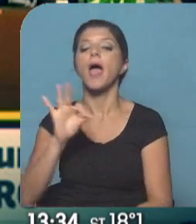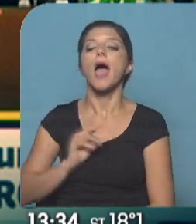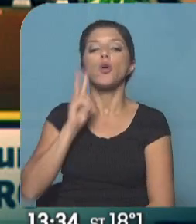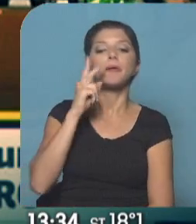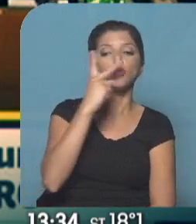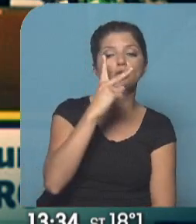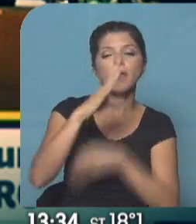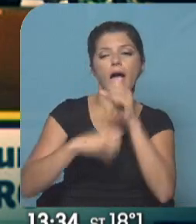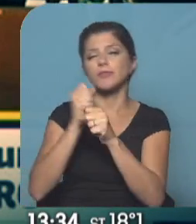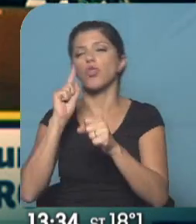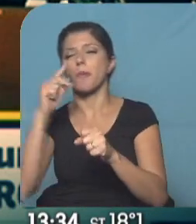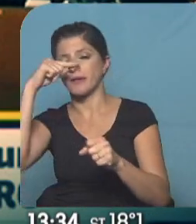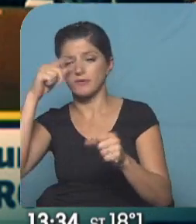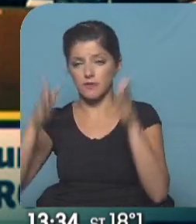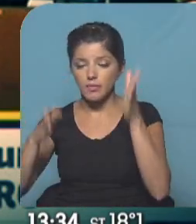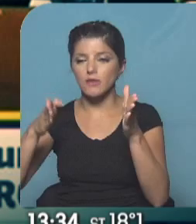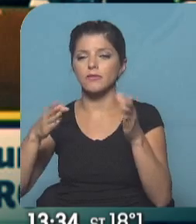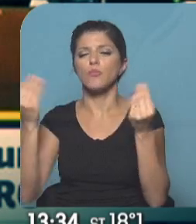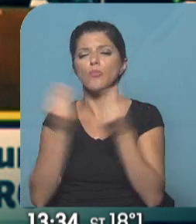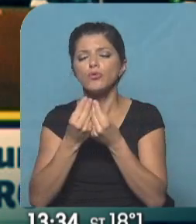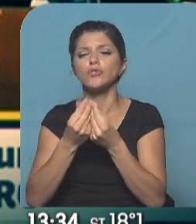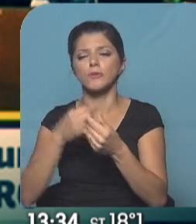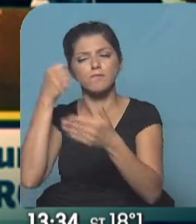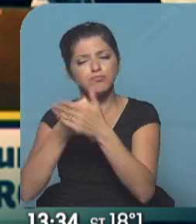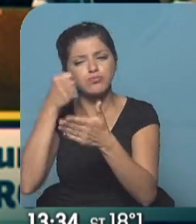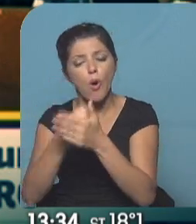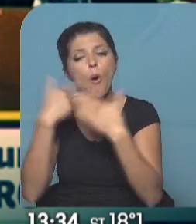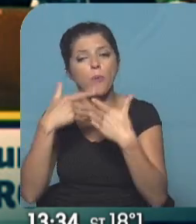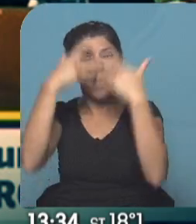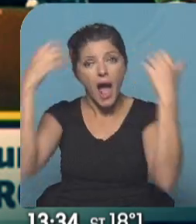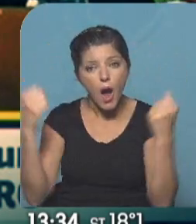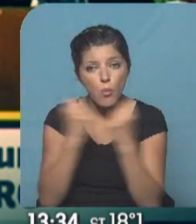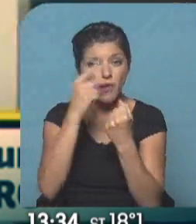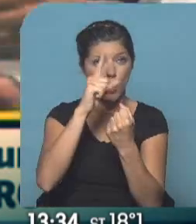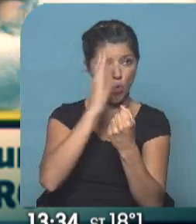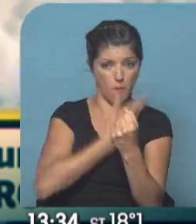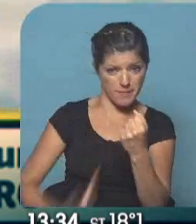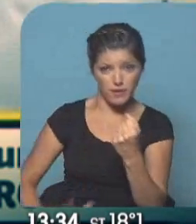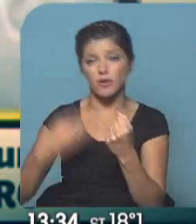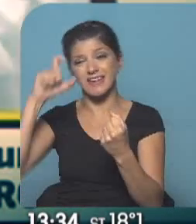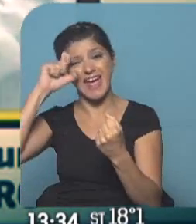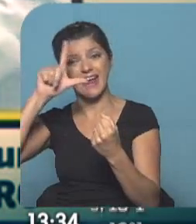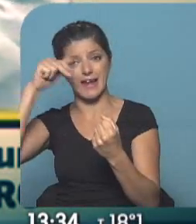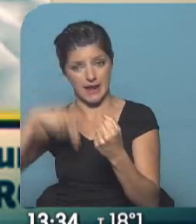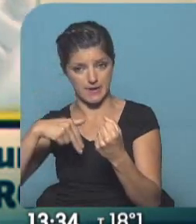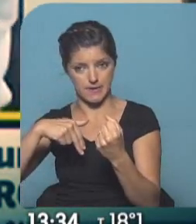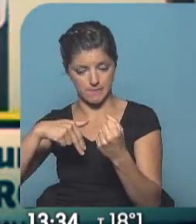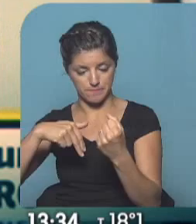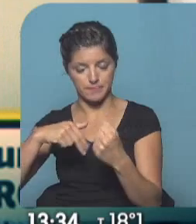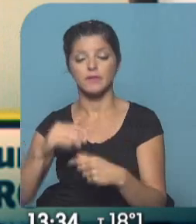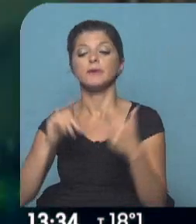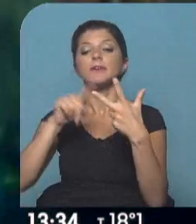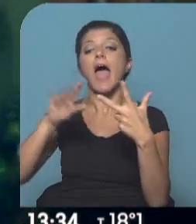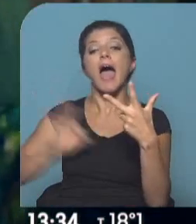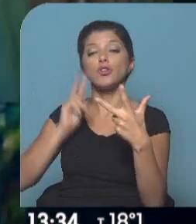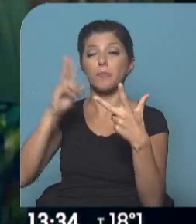hubo diversos intentos infructuosos en Cuba y Venezuela de alcanzar un acuerdo entre el gobierno de Colombia y el ELN. A fines de